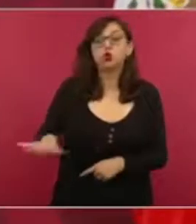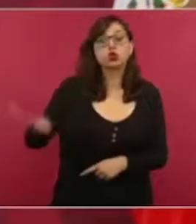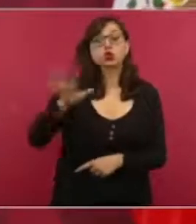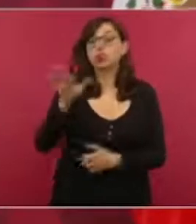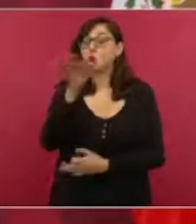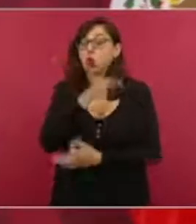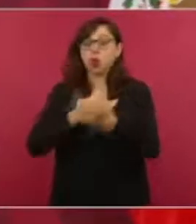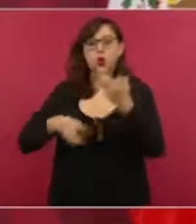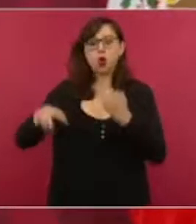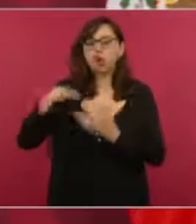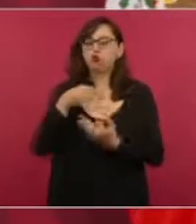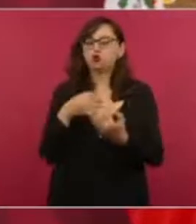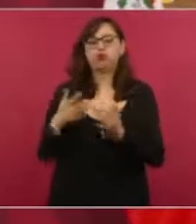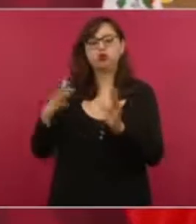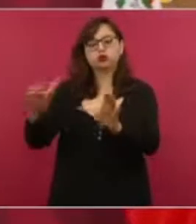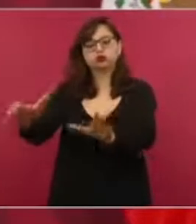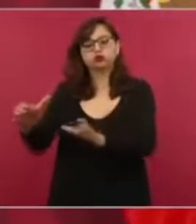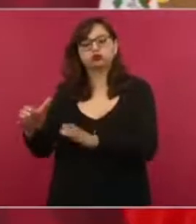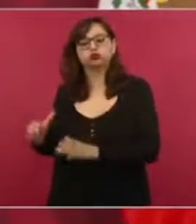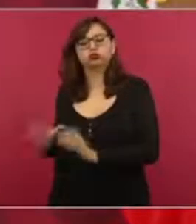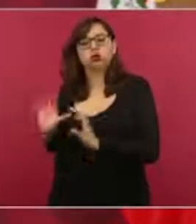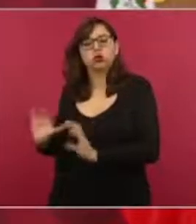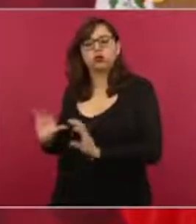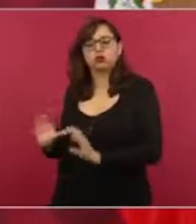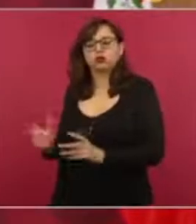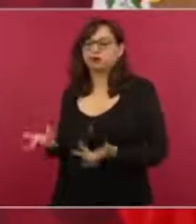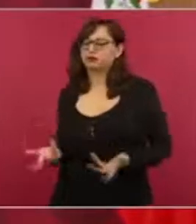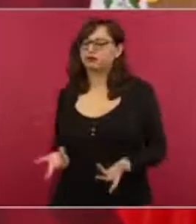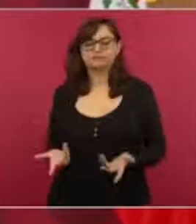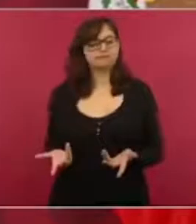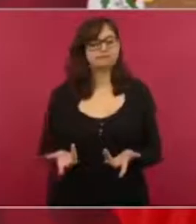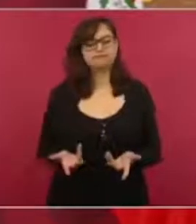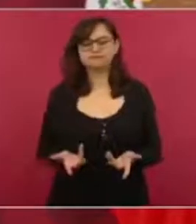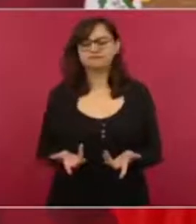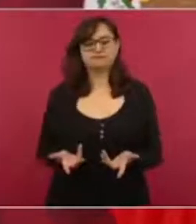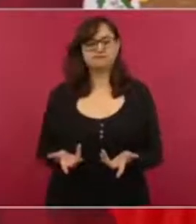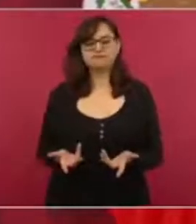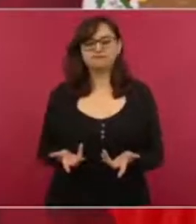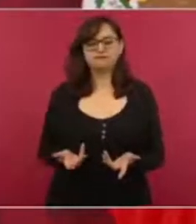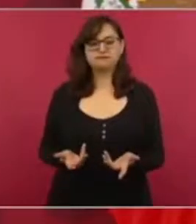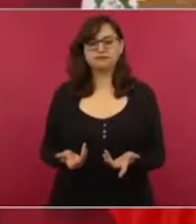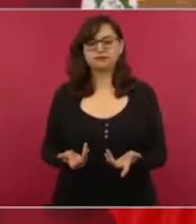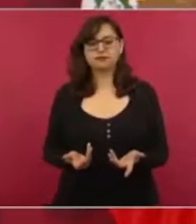y estar apostando a la propaganda?